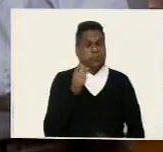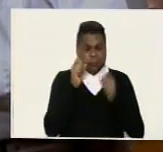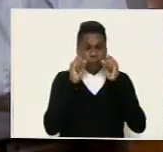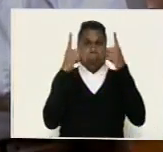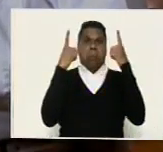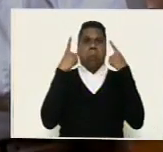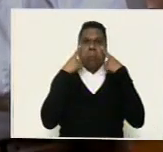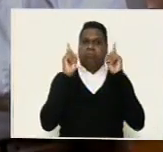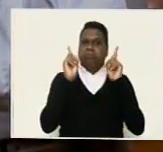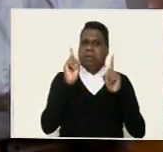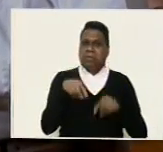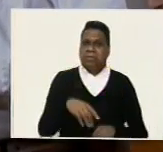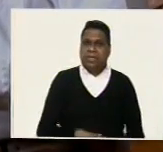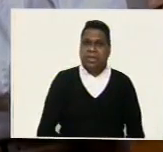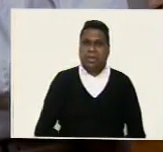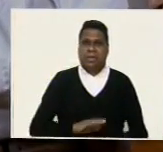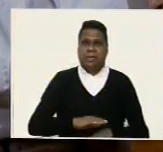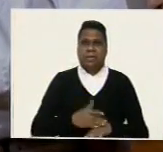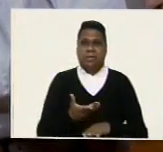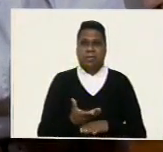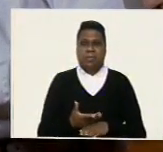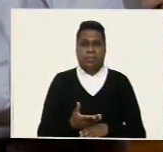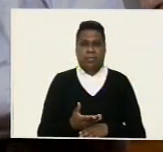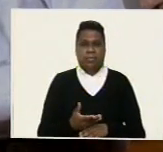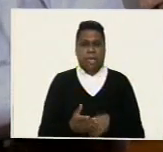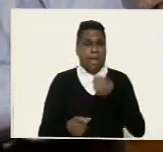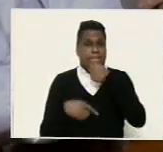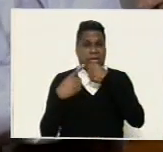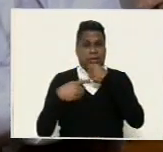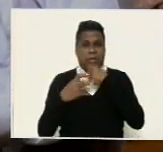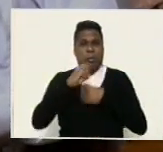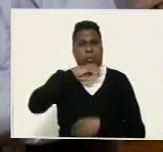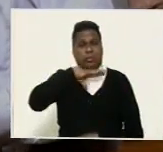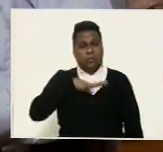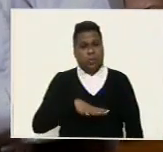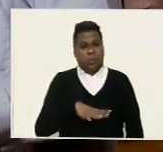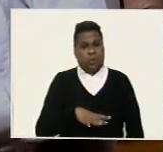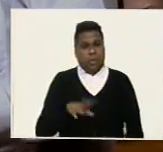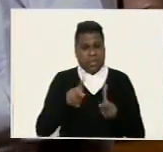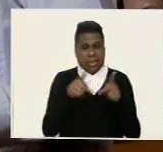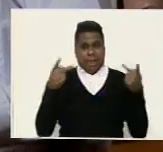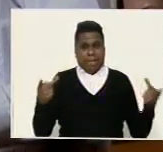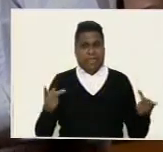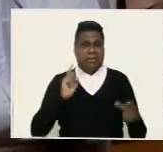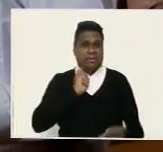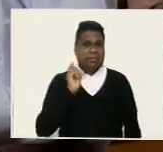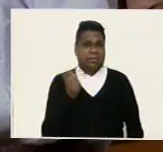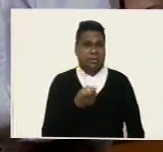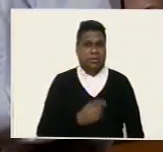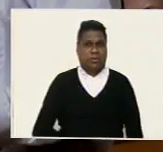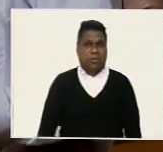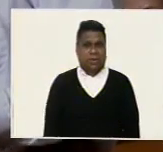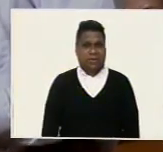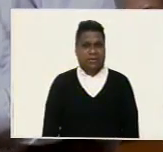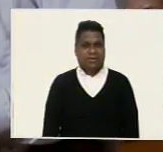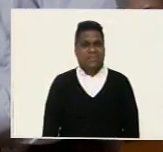vez, del periodismo y de la historia del Correo del Orinoco, pero